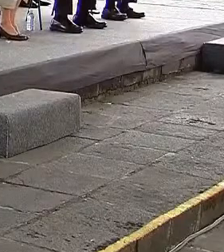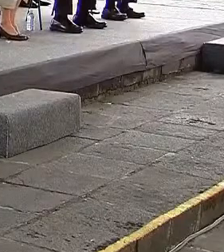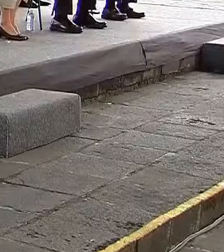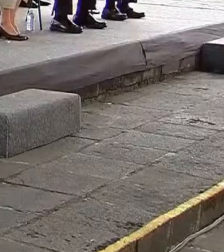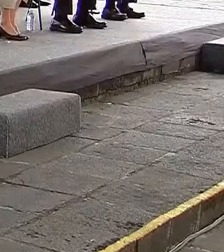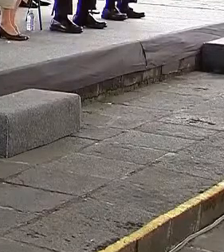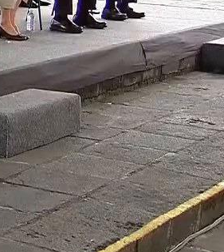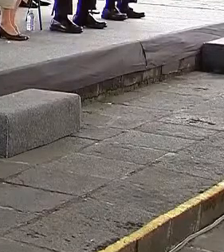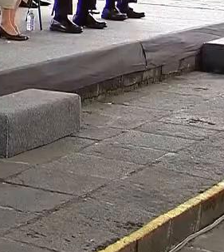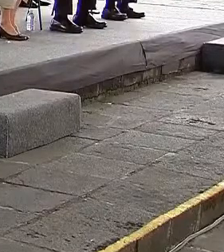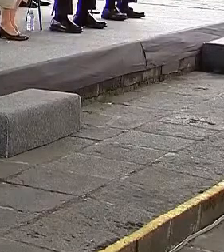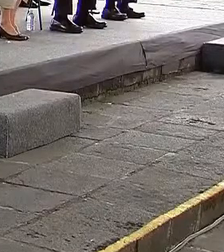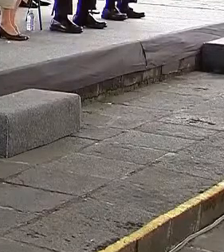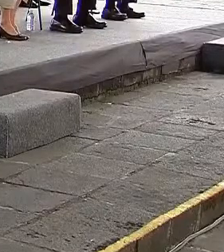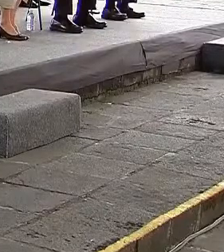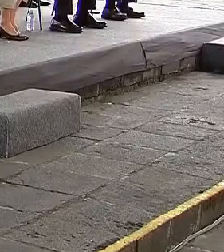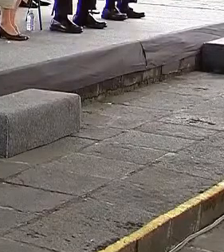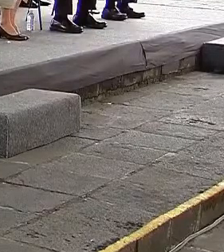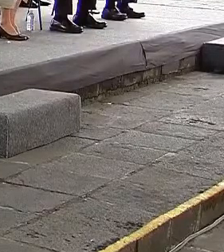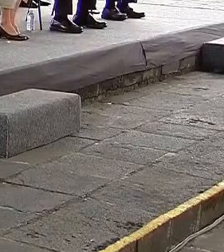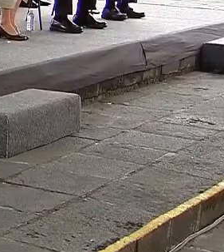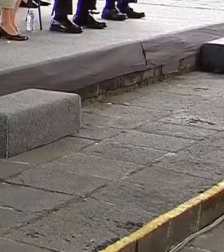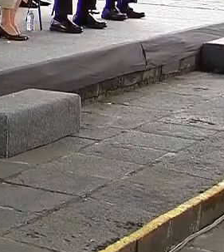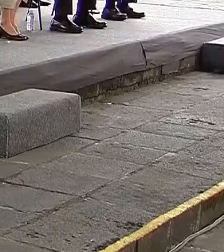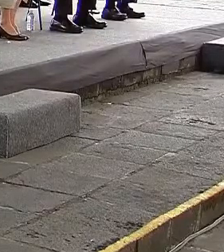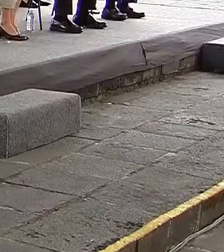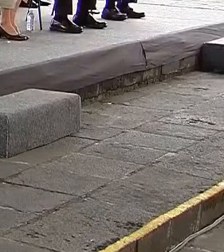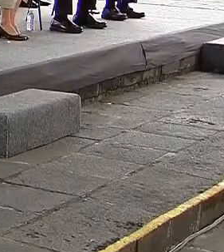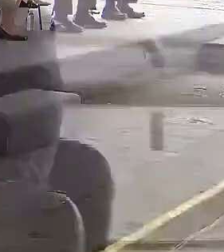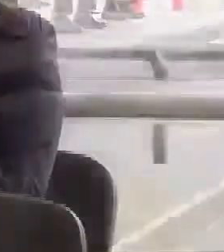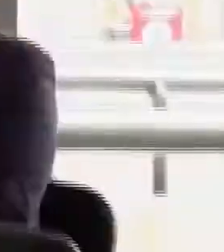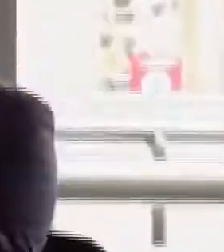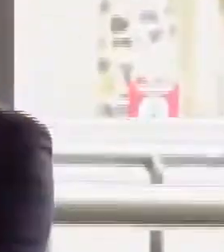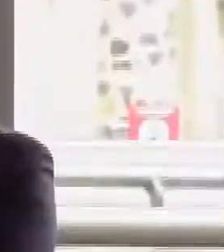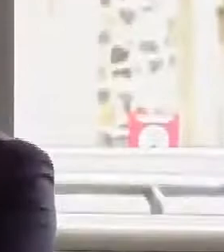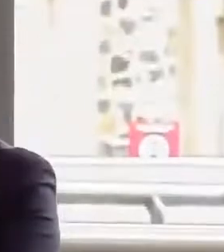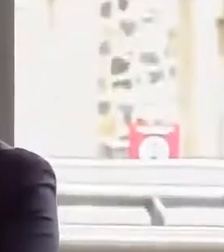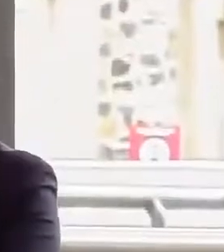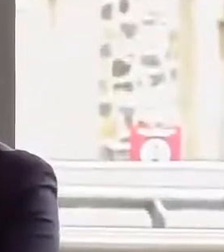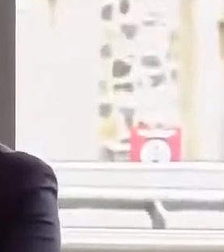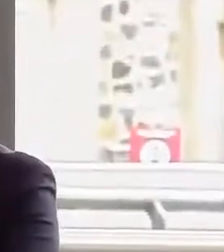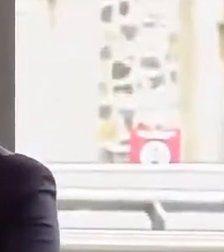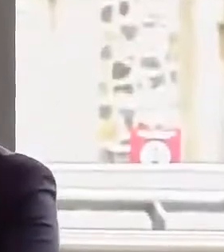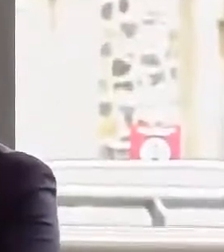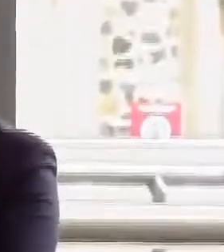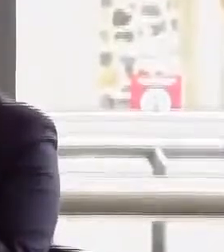Doctora Claudia Sheinbaum Pardo, jefa de gobierno de la Ciudad de México.